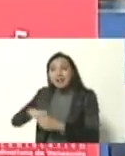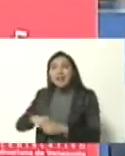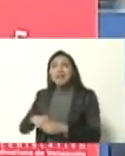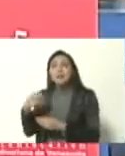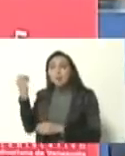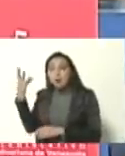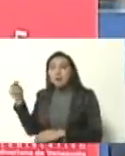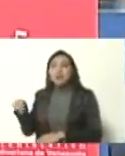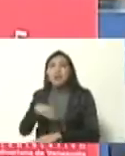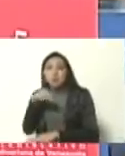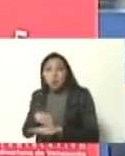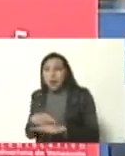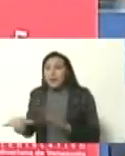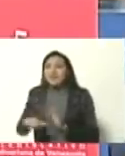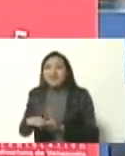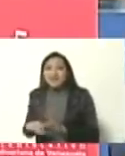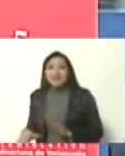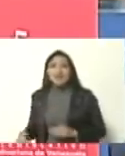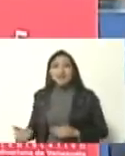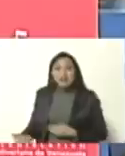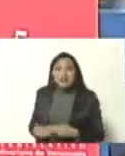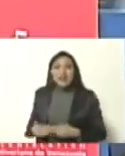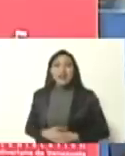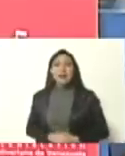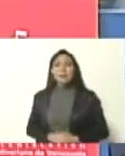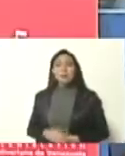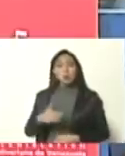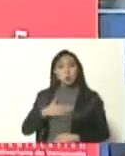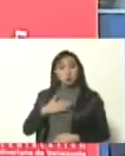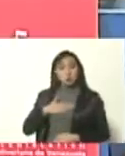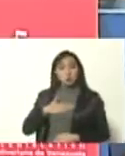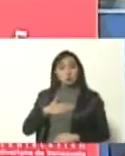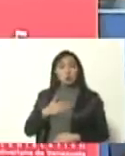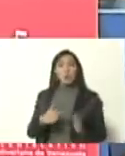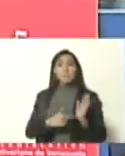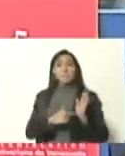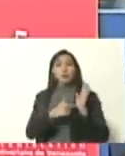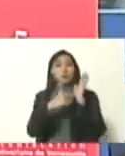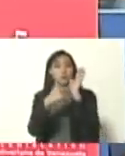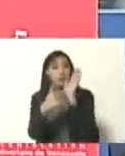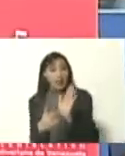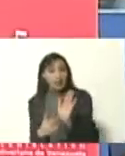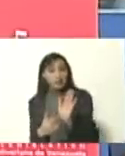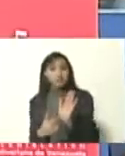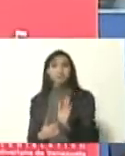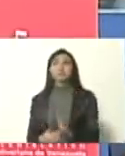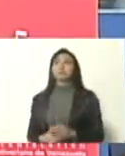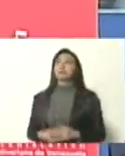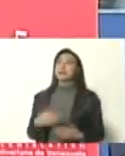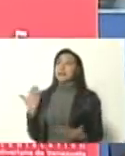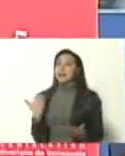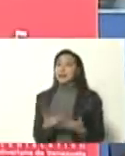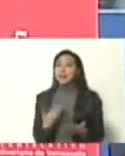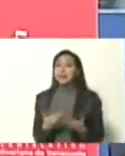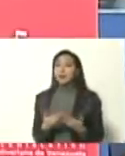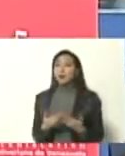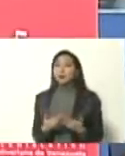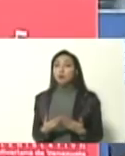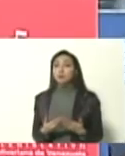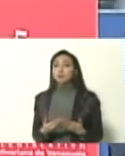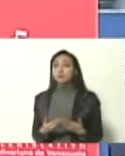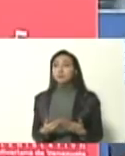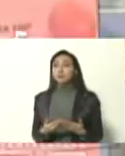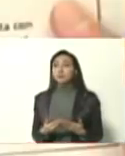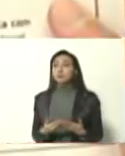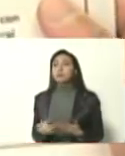de sesiones. Yo voy a pasar a mostrar el testimonio de